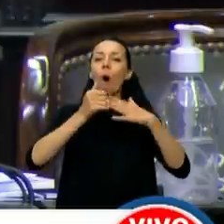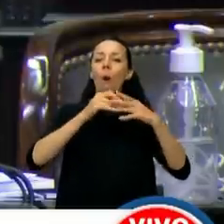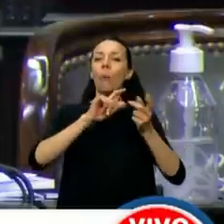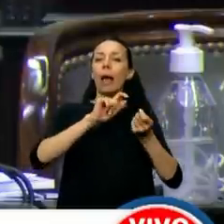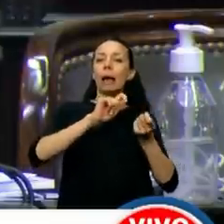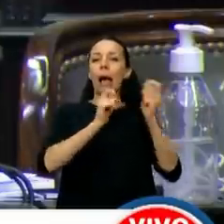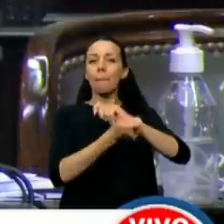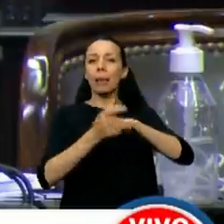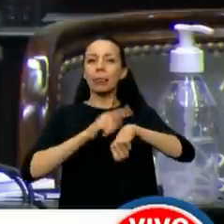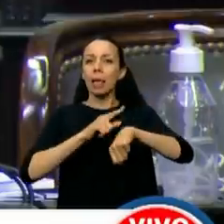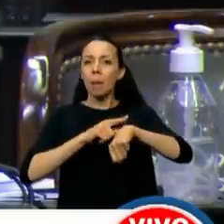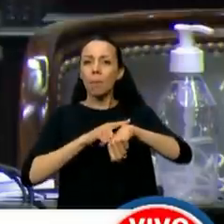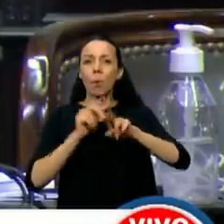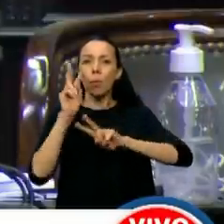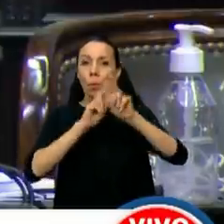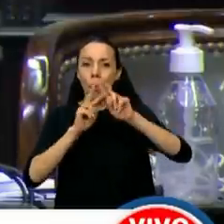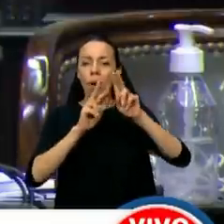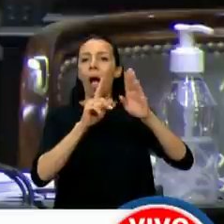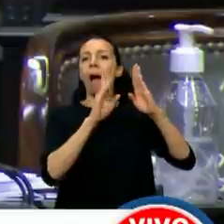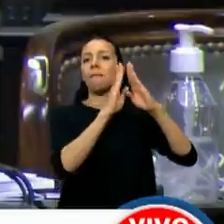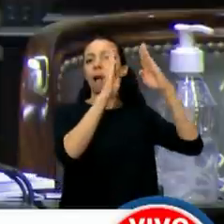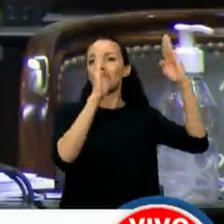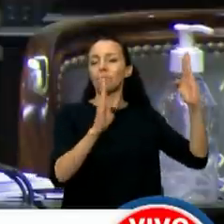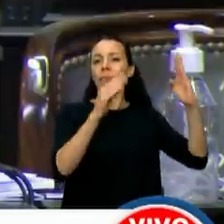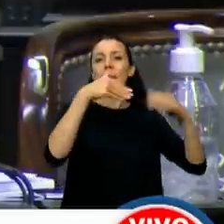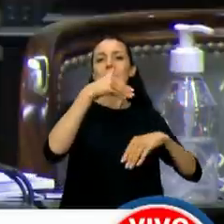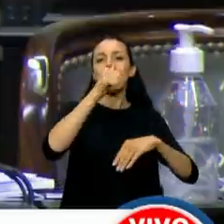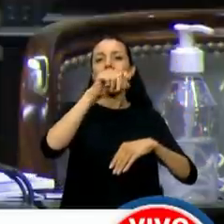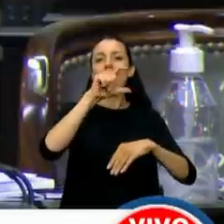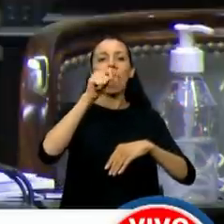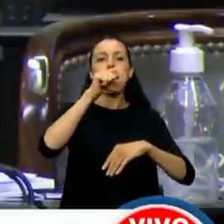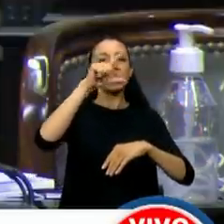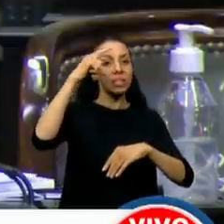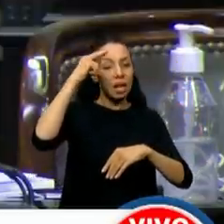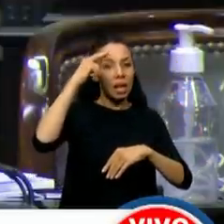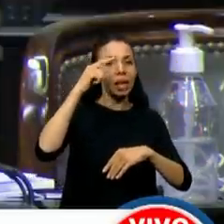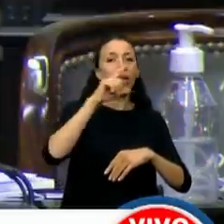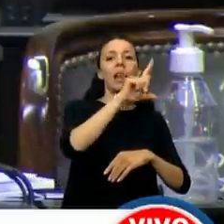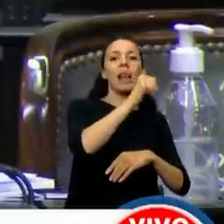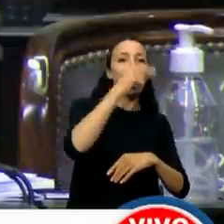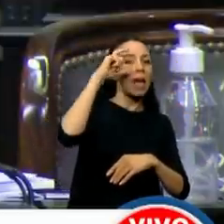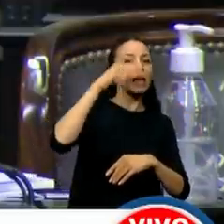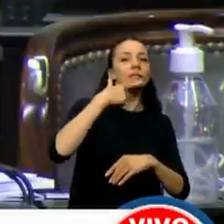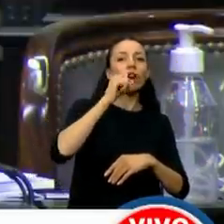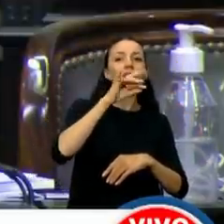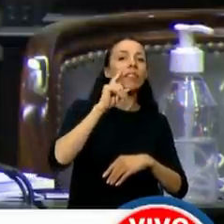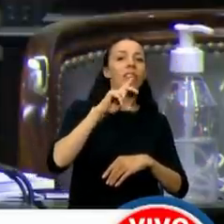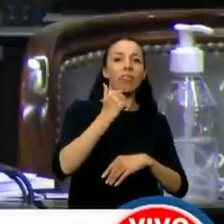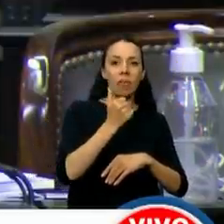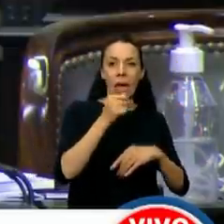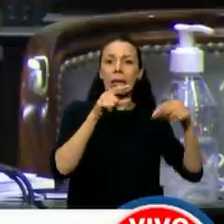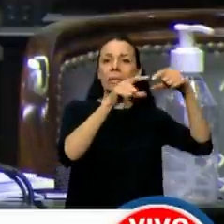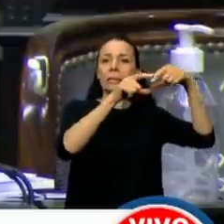proyecto ejecutivo para hacer el tramo más calle la escondida que iba a ser el tramo más oneroso puesto que todo el tramo está lleno de